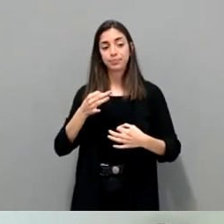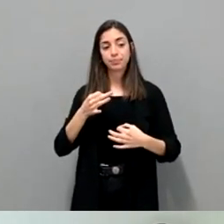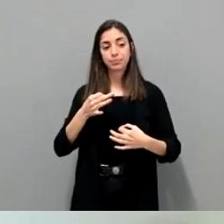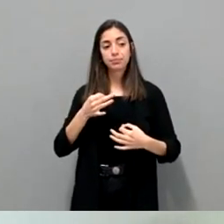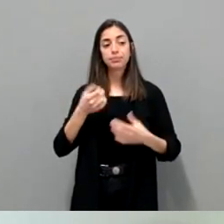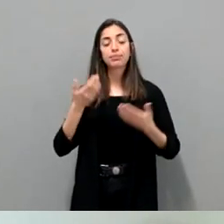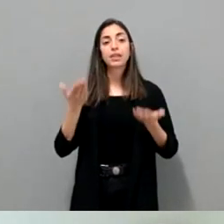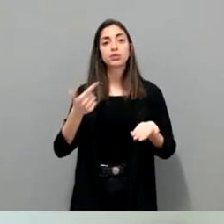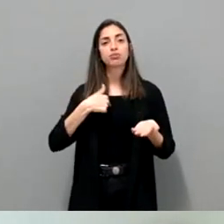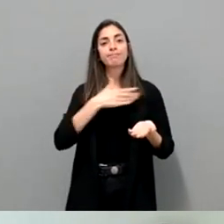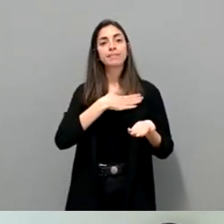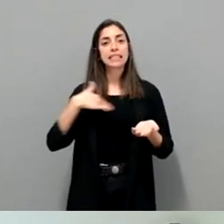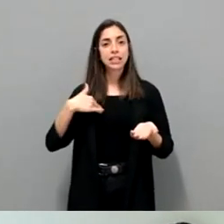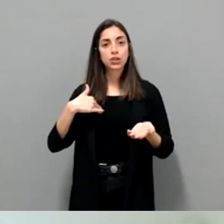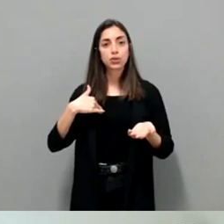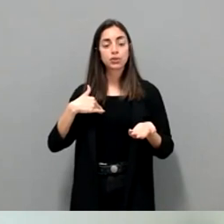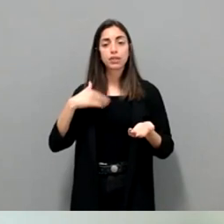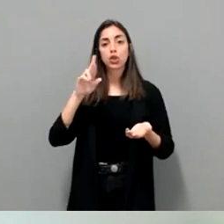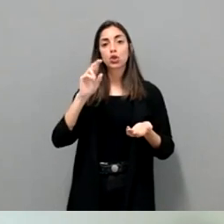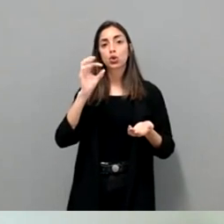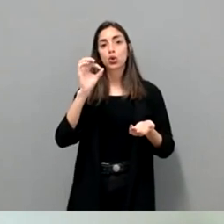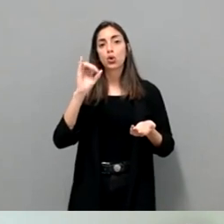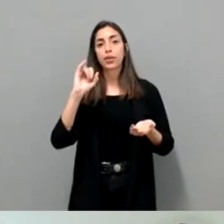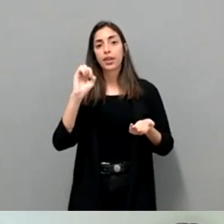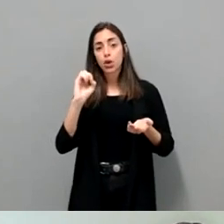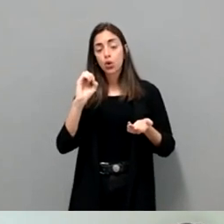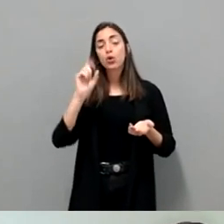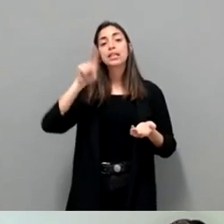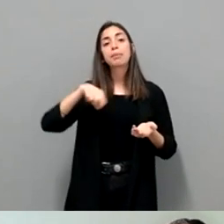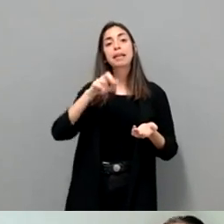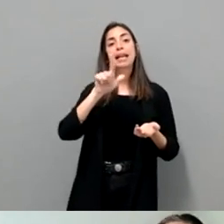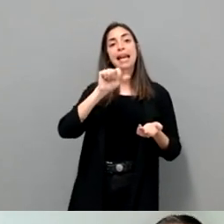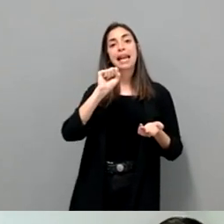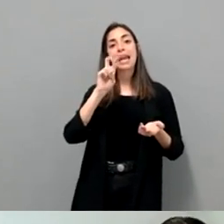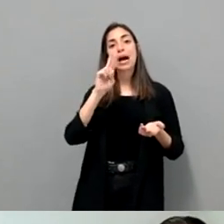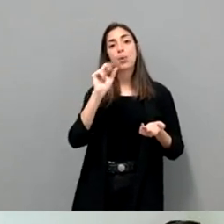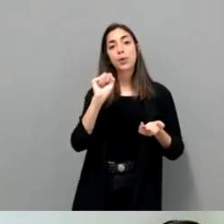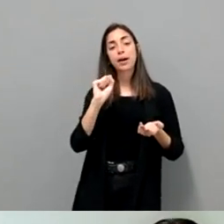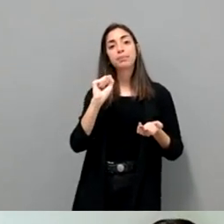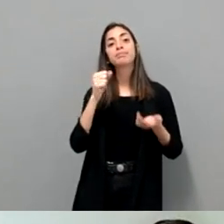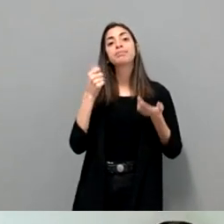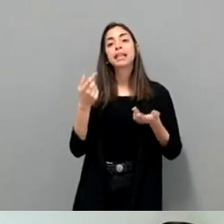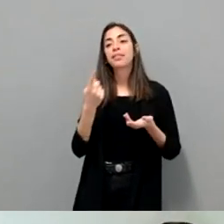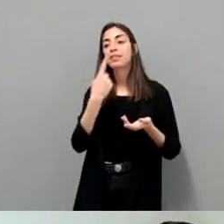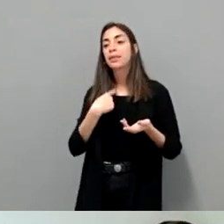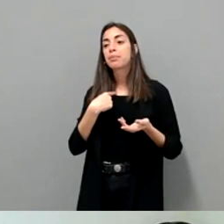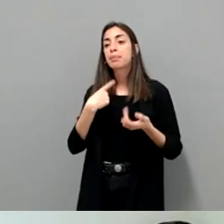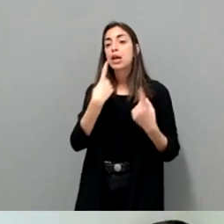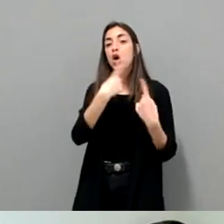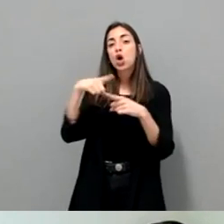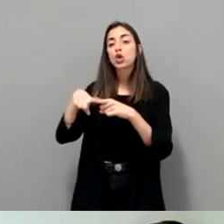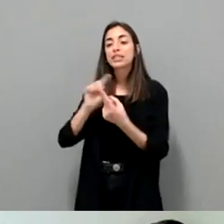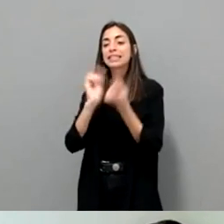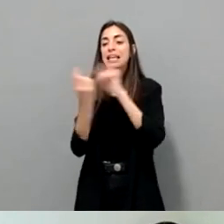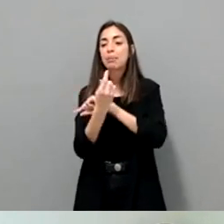quiero que me digáis, en este caso Rocío y Laura, por favor, ¿qué sería necesario cambiar para garantizar